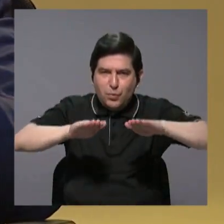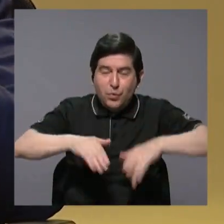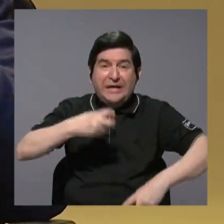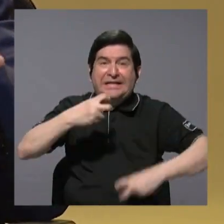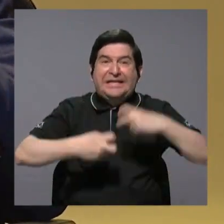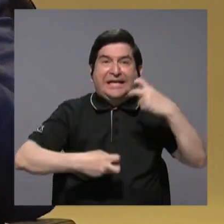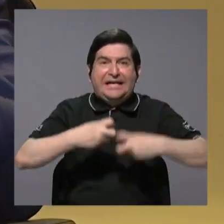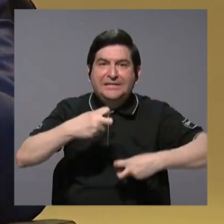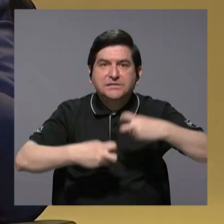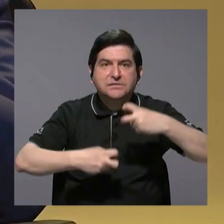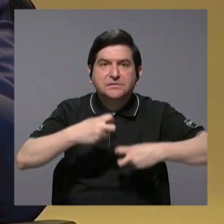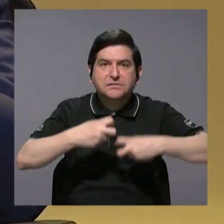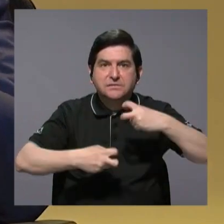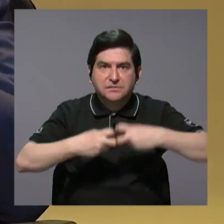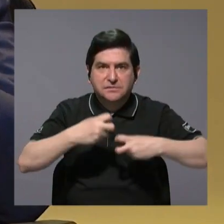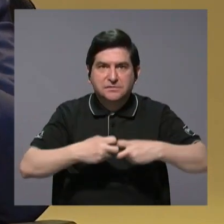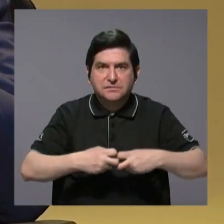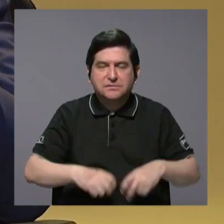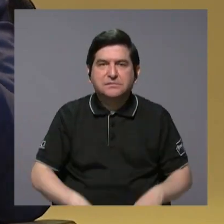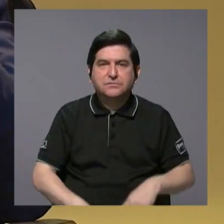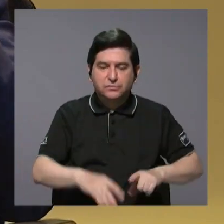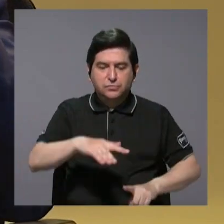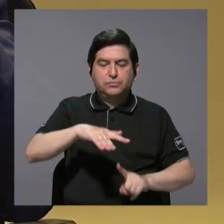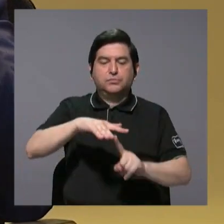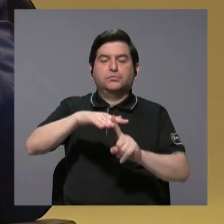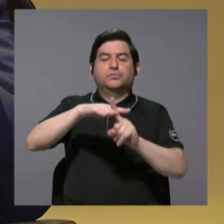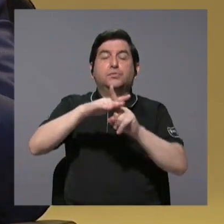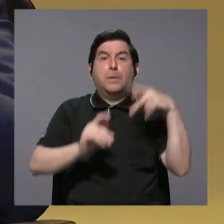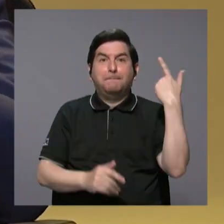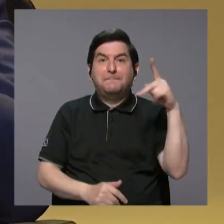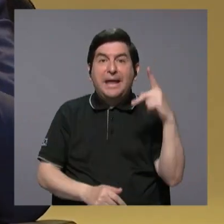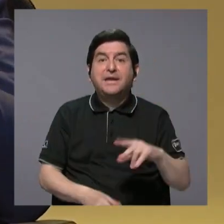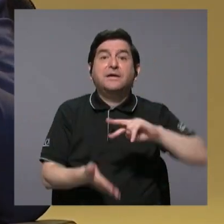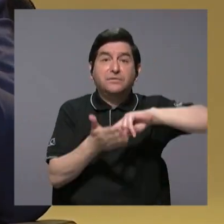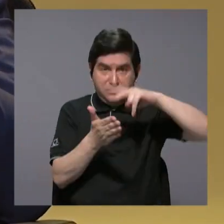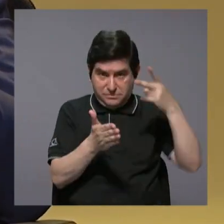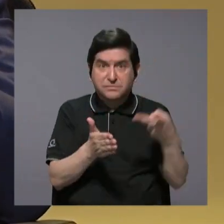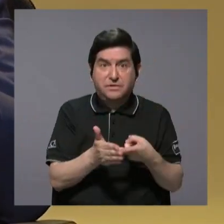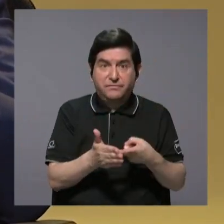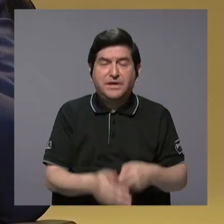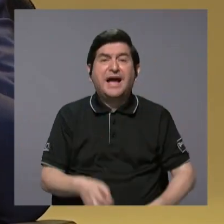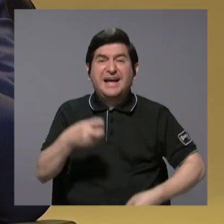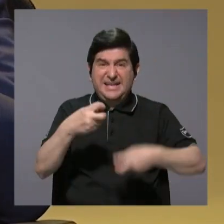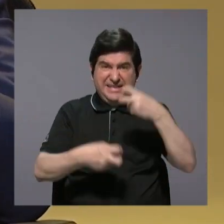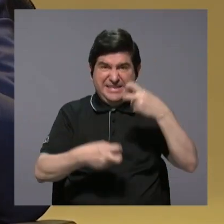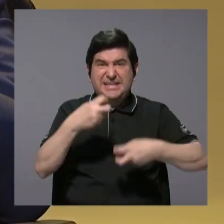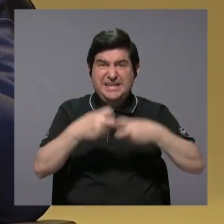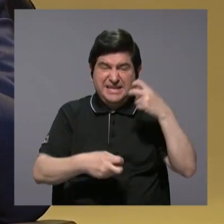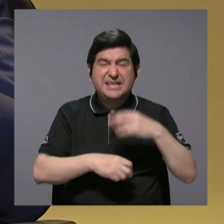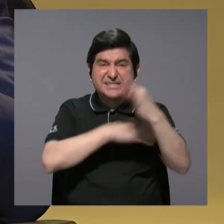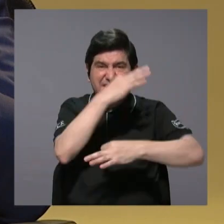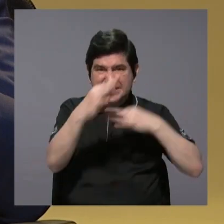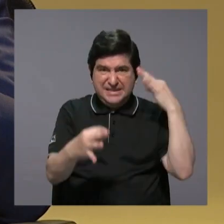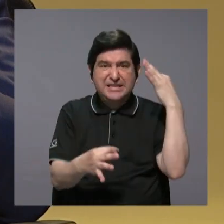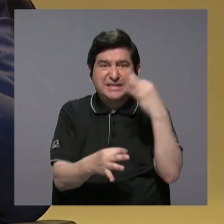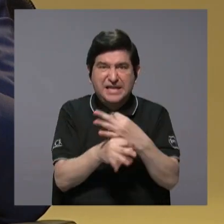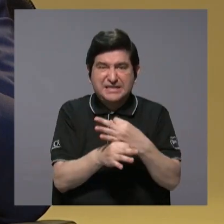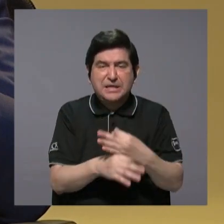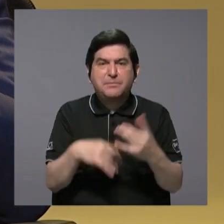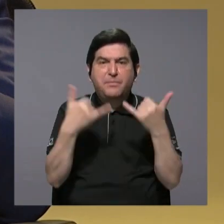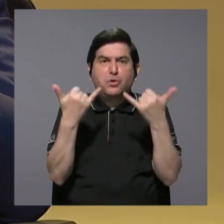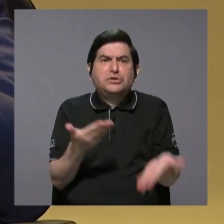que se estaba generando y que amenazaba con convertirse en una crisis de orden